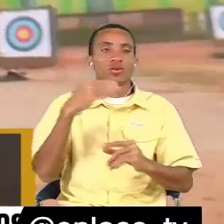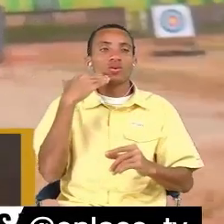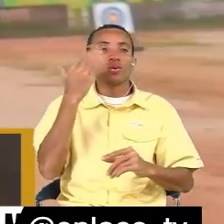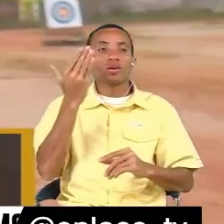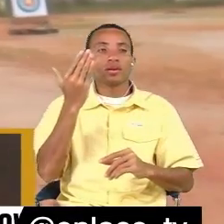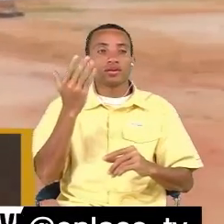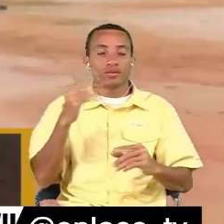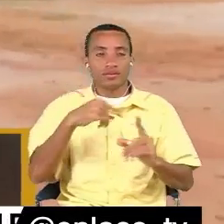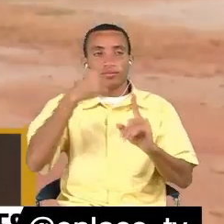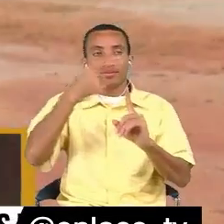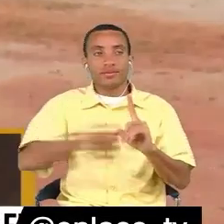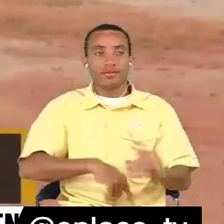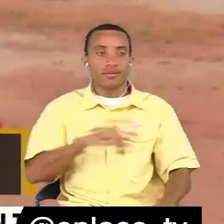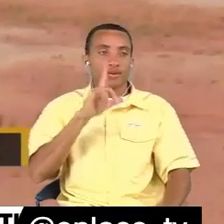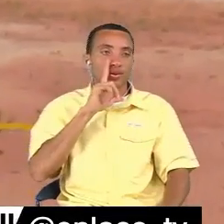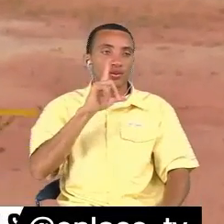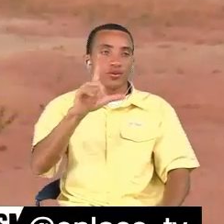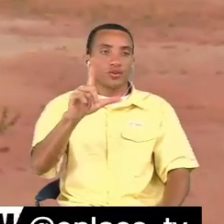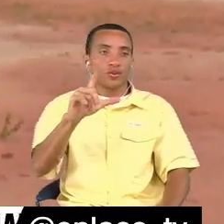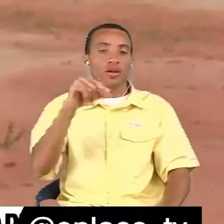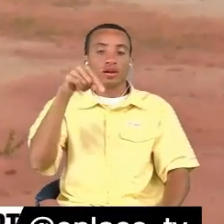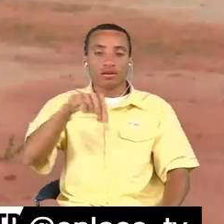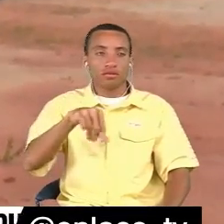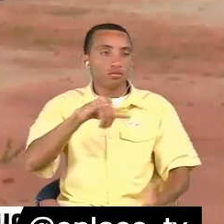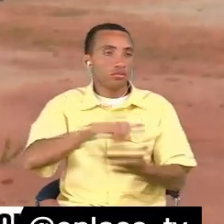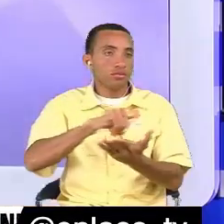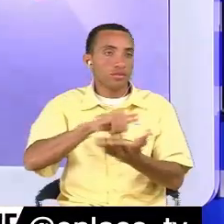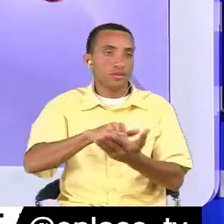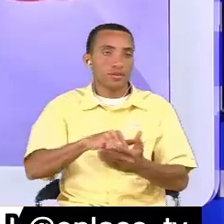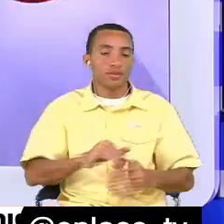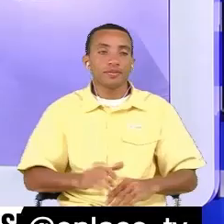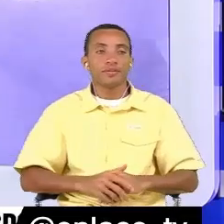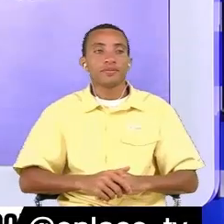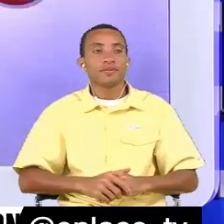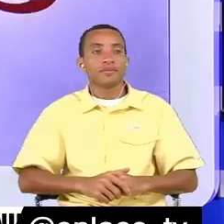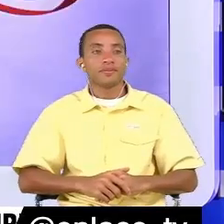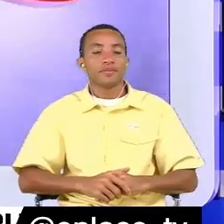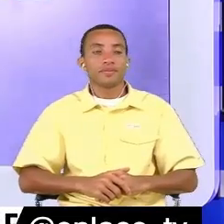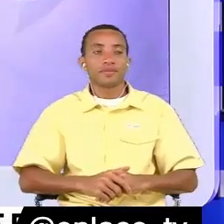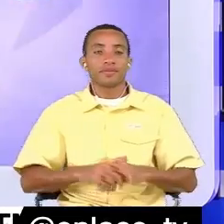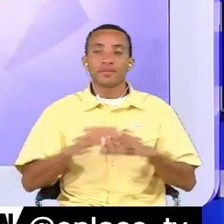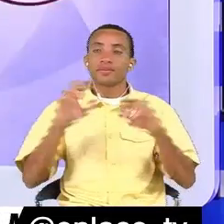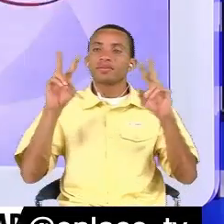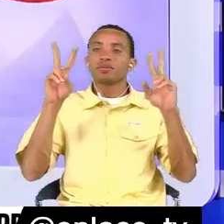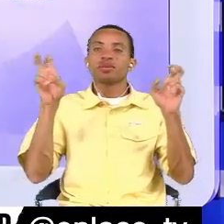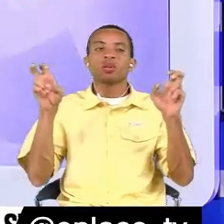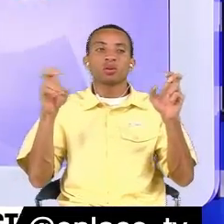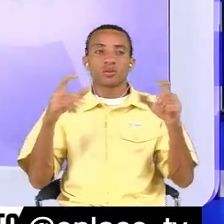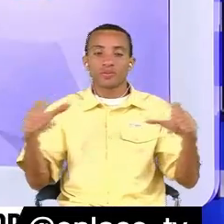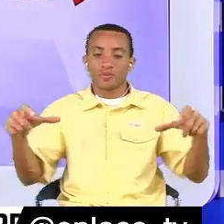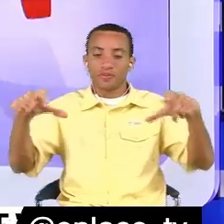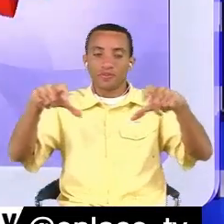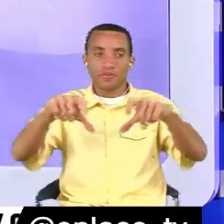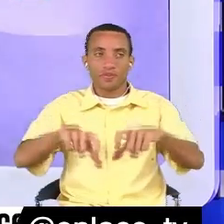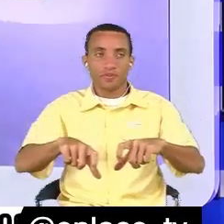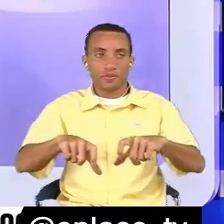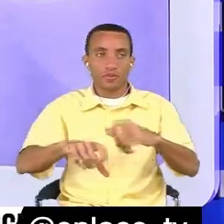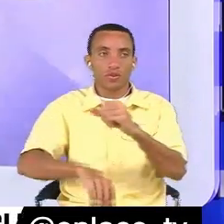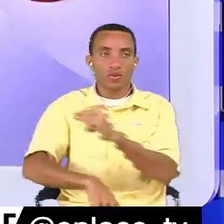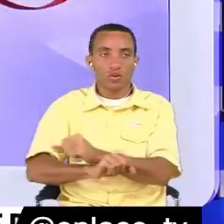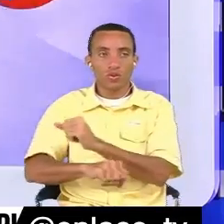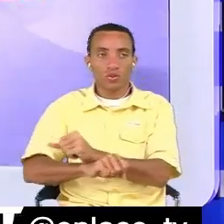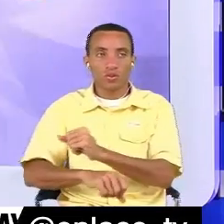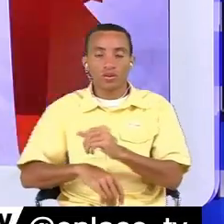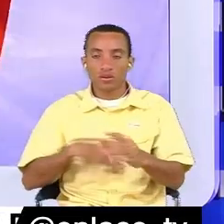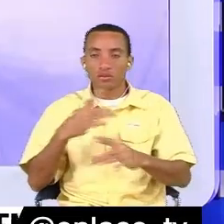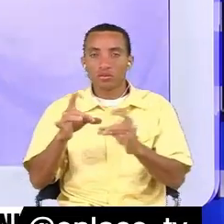desarrollará en el mes de julio en este escenario deportivo. Hablemos ahora de microfútbol porque las fechas van pasando